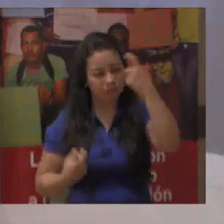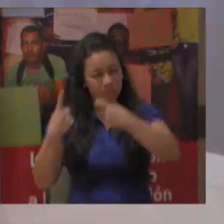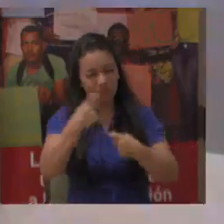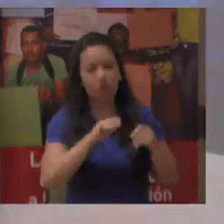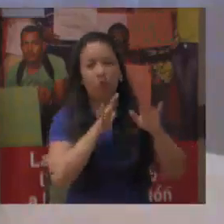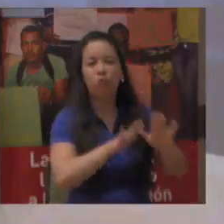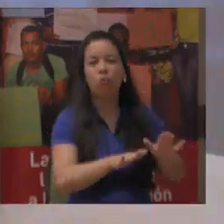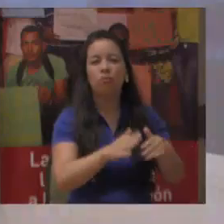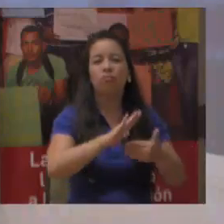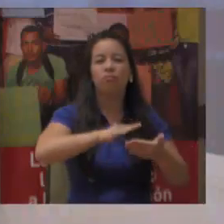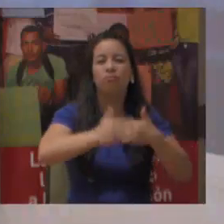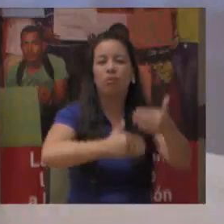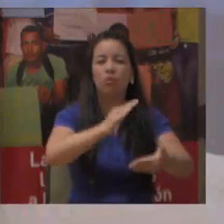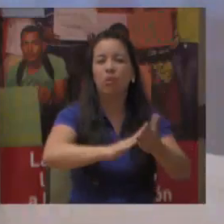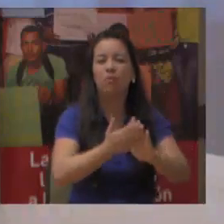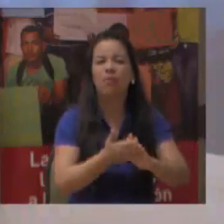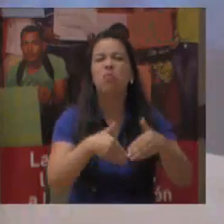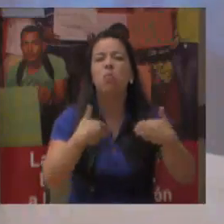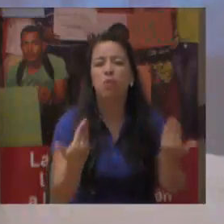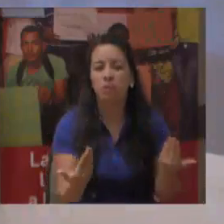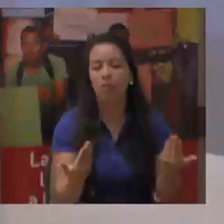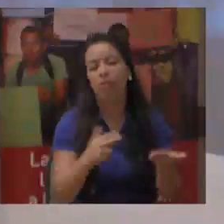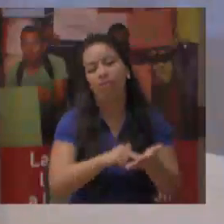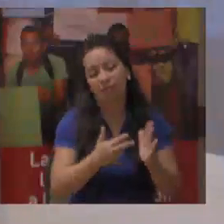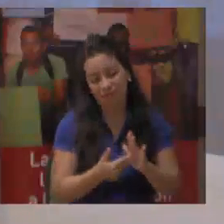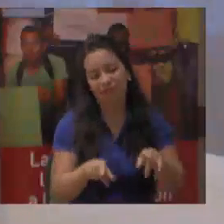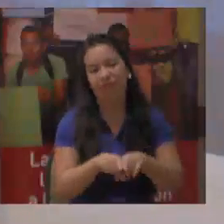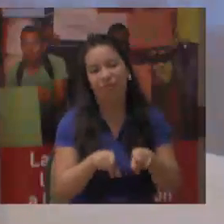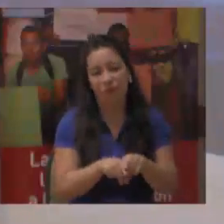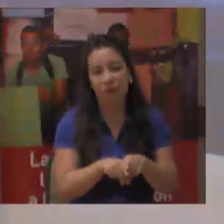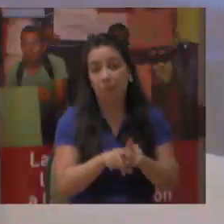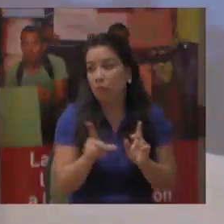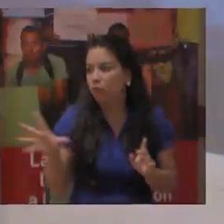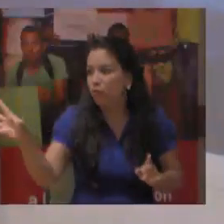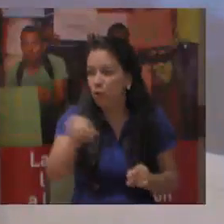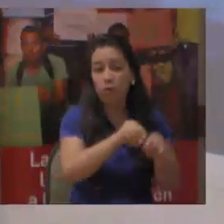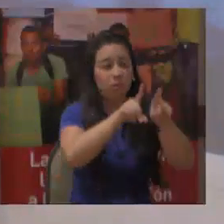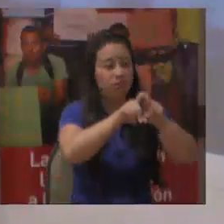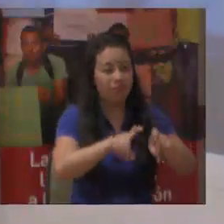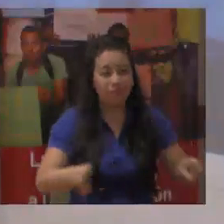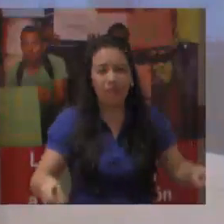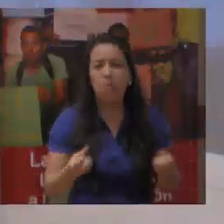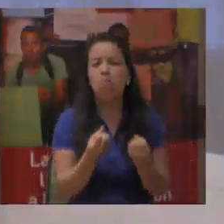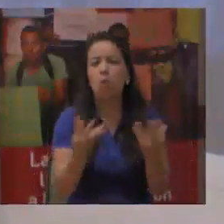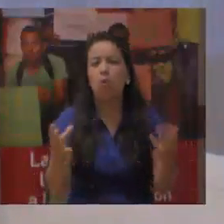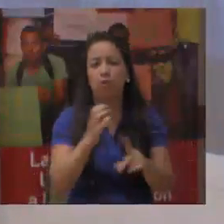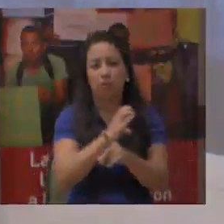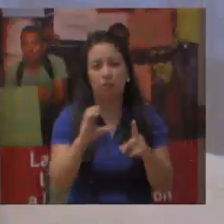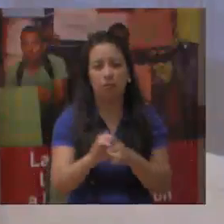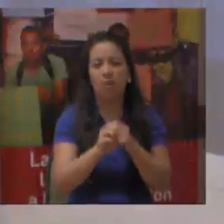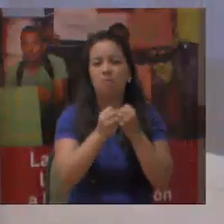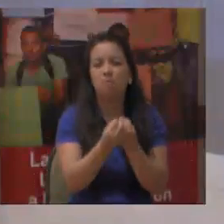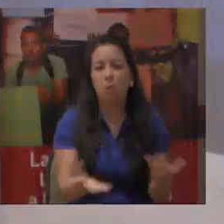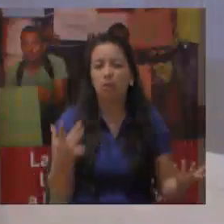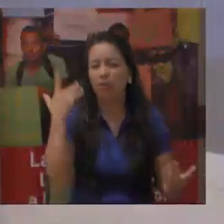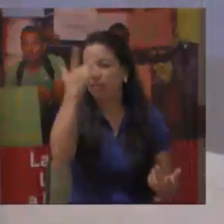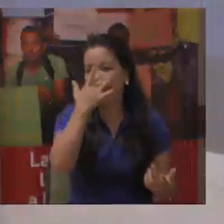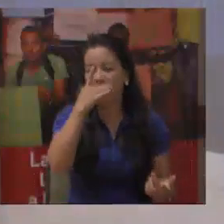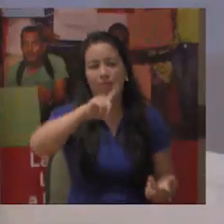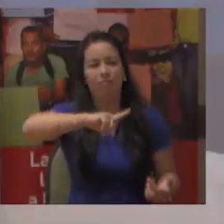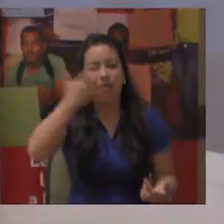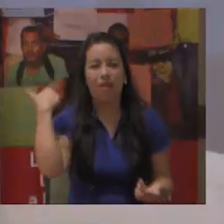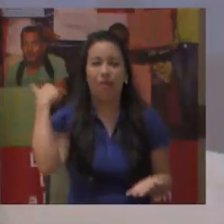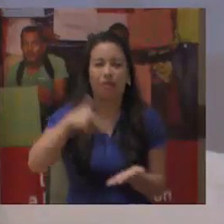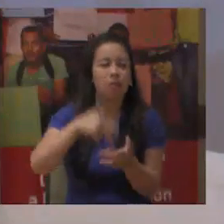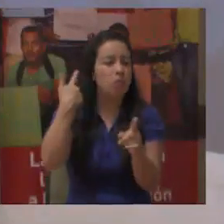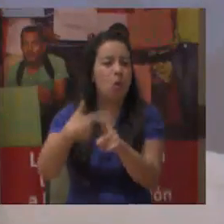distintos, entendiendo que somos un país pluriétnico y multicultural, pero entendiendo que las oportunidades tienen que estar para todos por